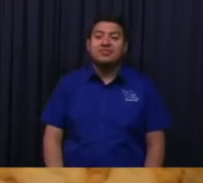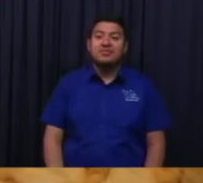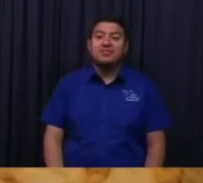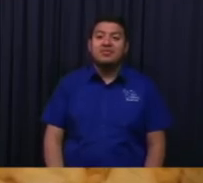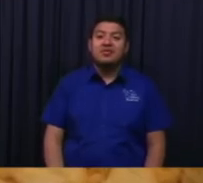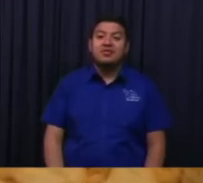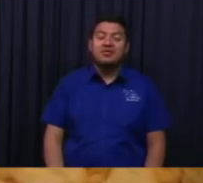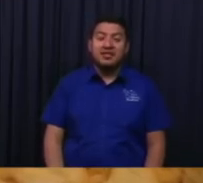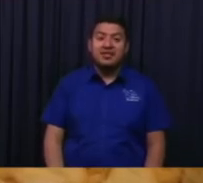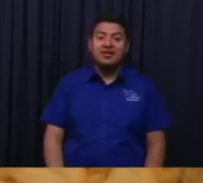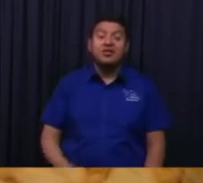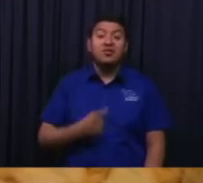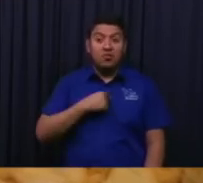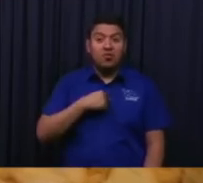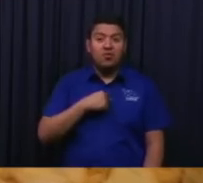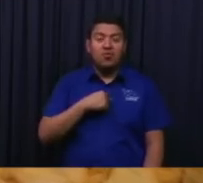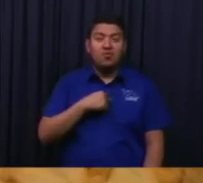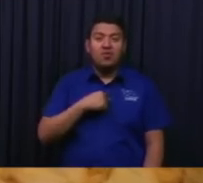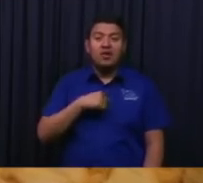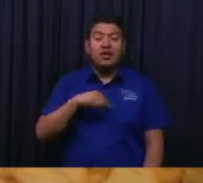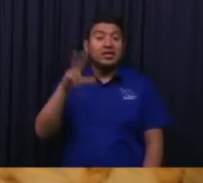a veces a algunos hermanos.